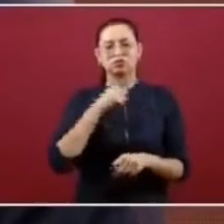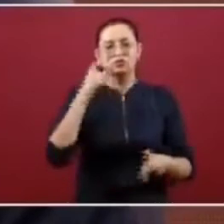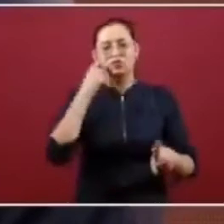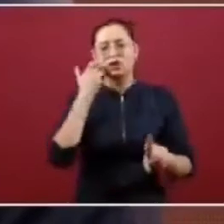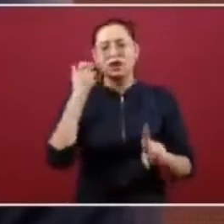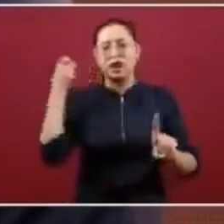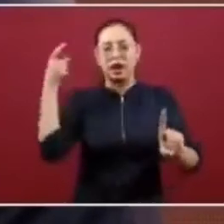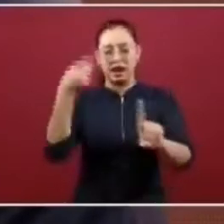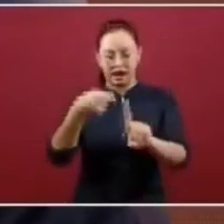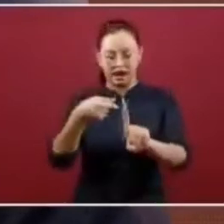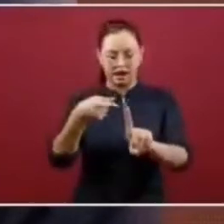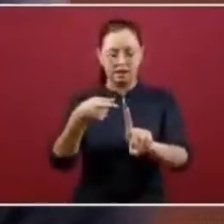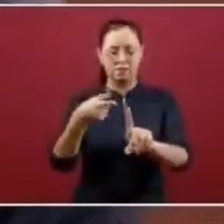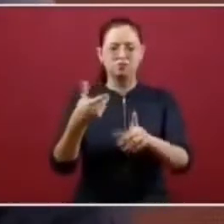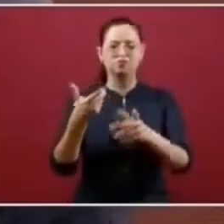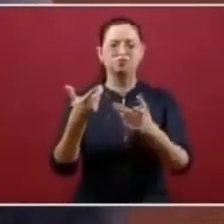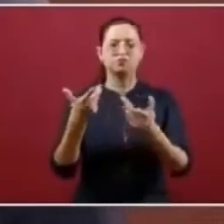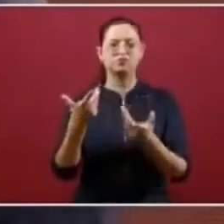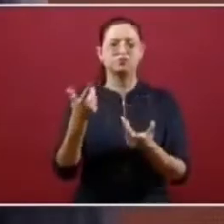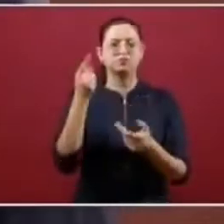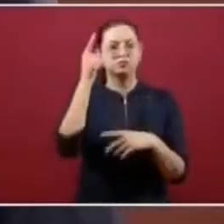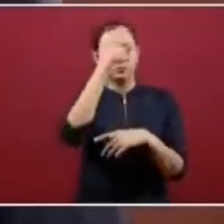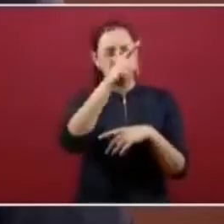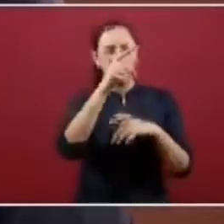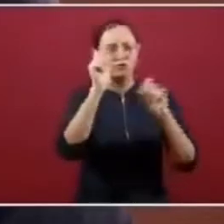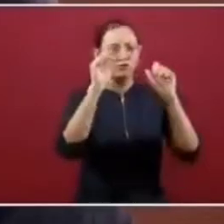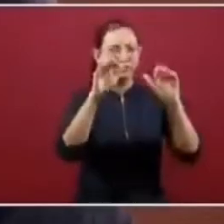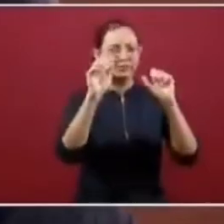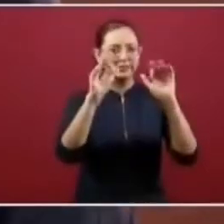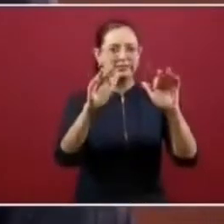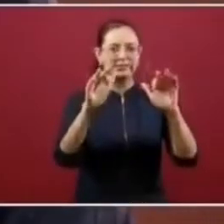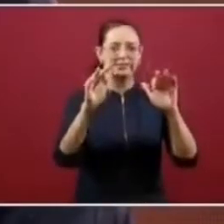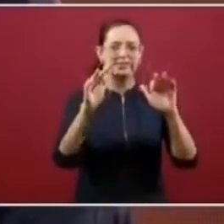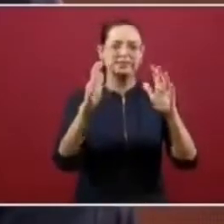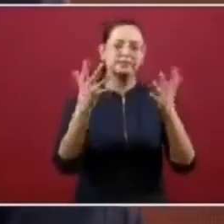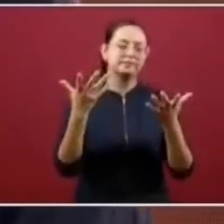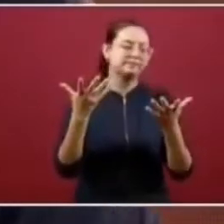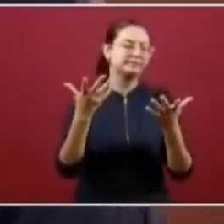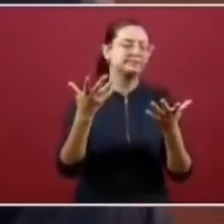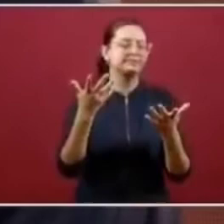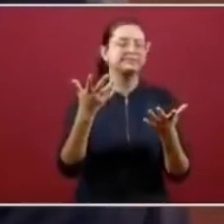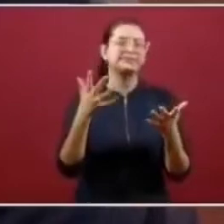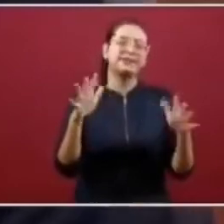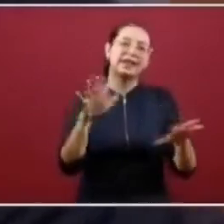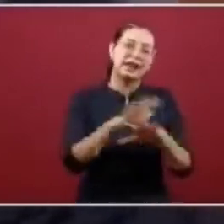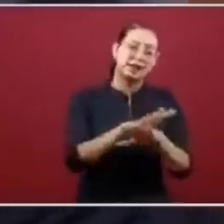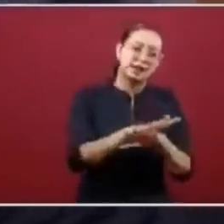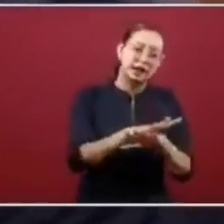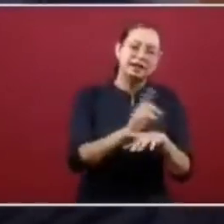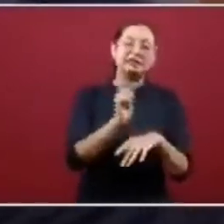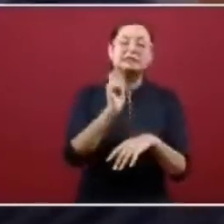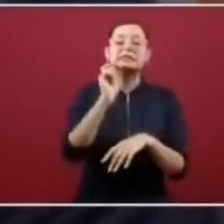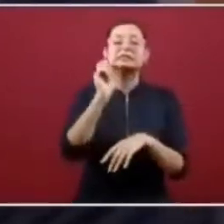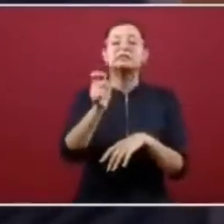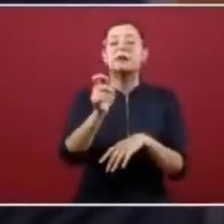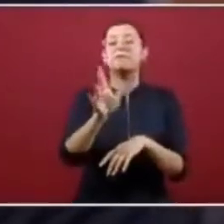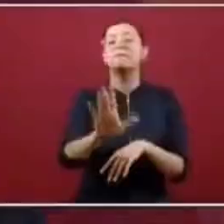los consulados se conviertan, digo siempre, en una